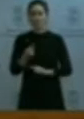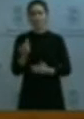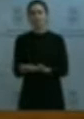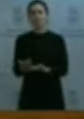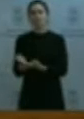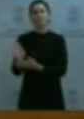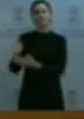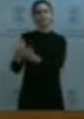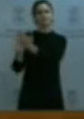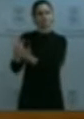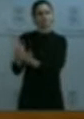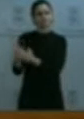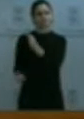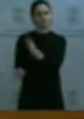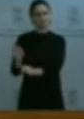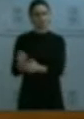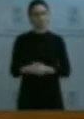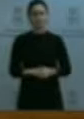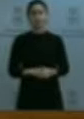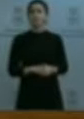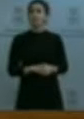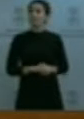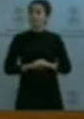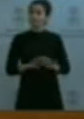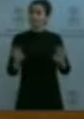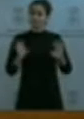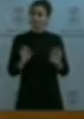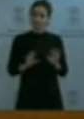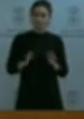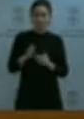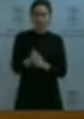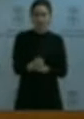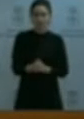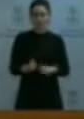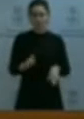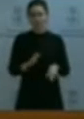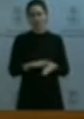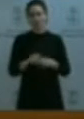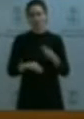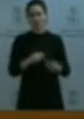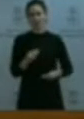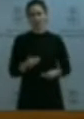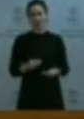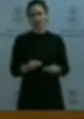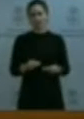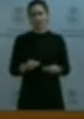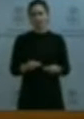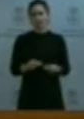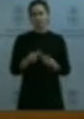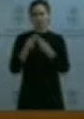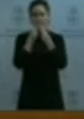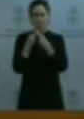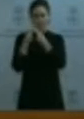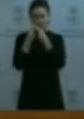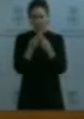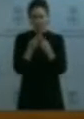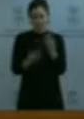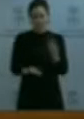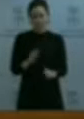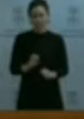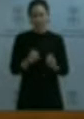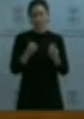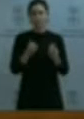lo tanto, consideramos prioritario, efectivamente, la realización de esas peritaciones y que, mediante la firma de un convenio